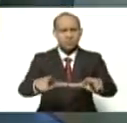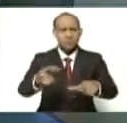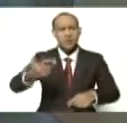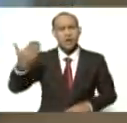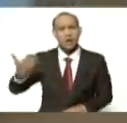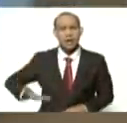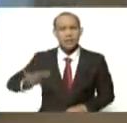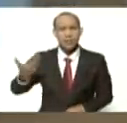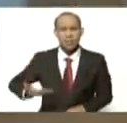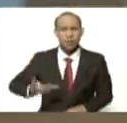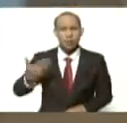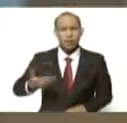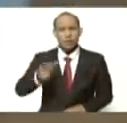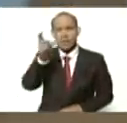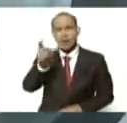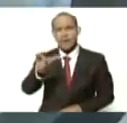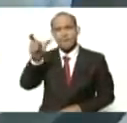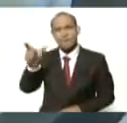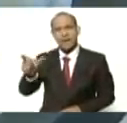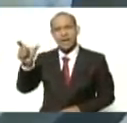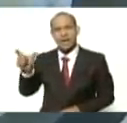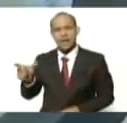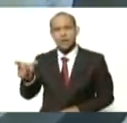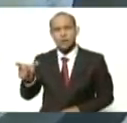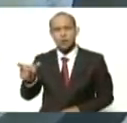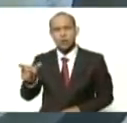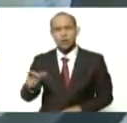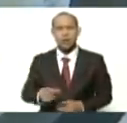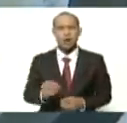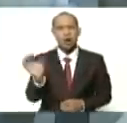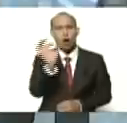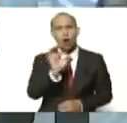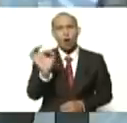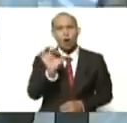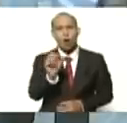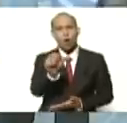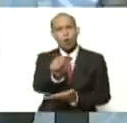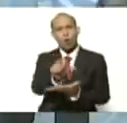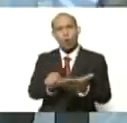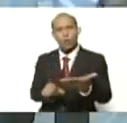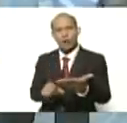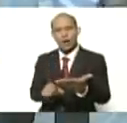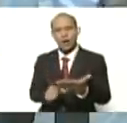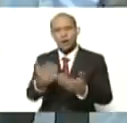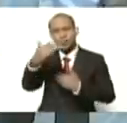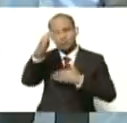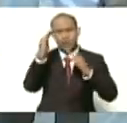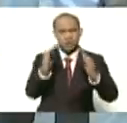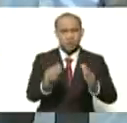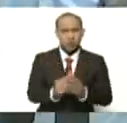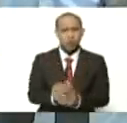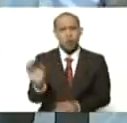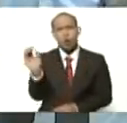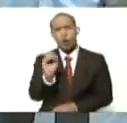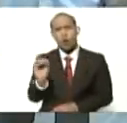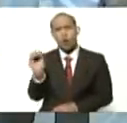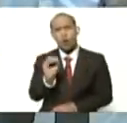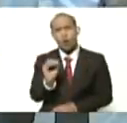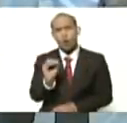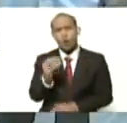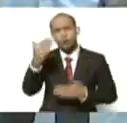importantísimos para pacientes que tienen que ir en un post operatorio a ser atendido o precisamente